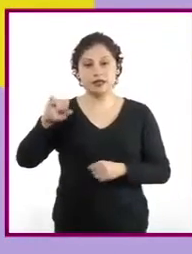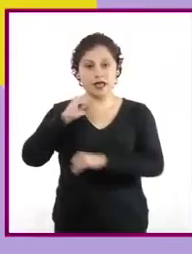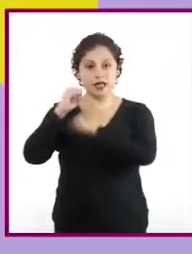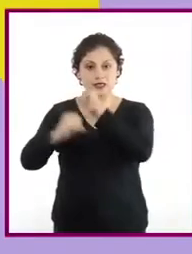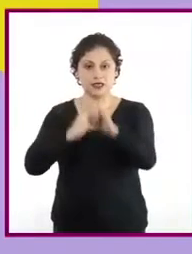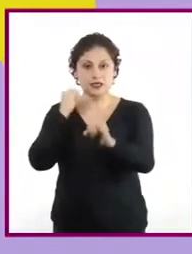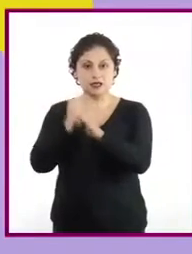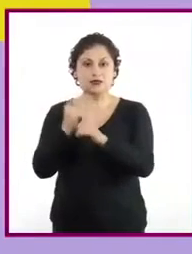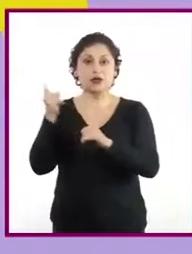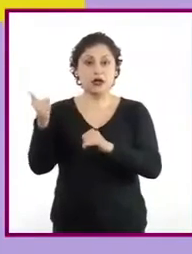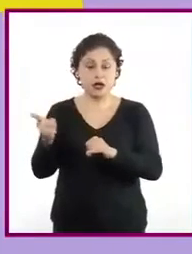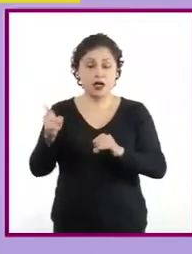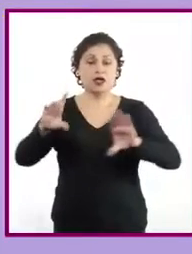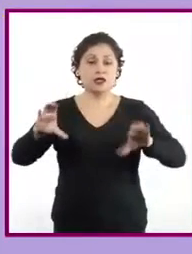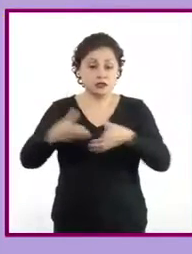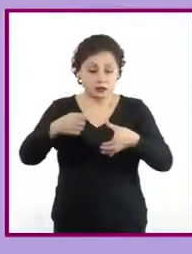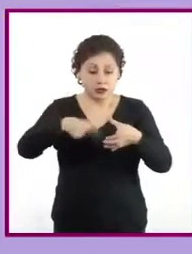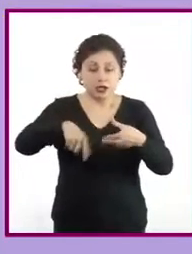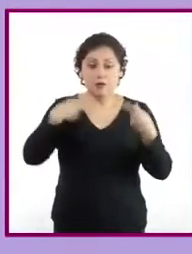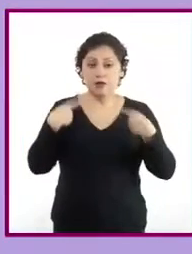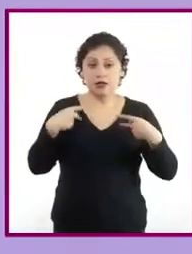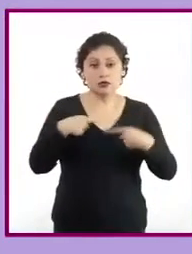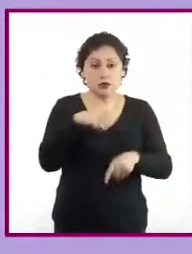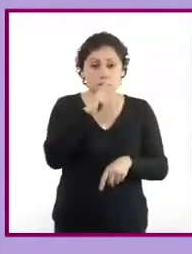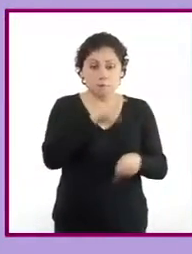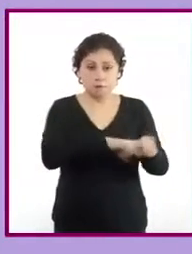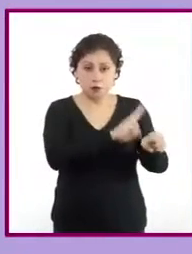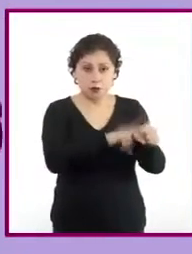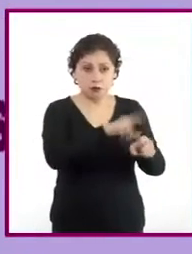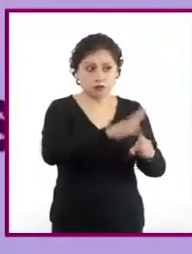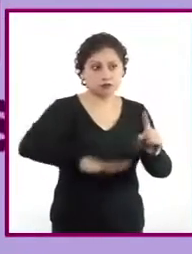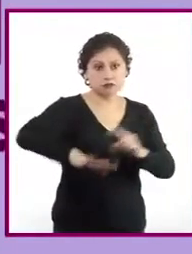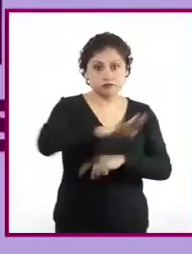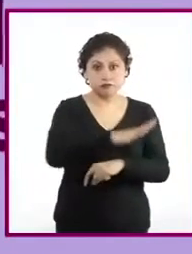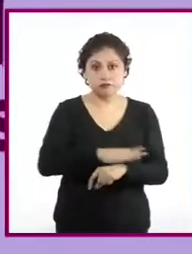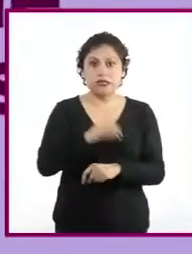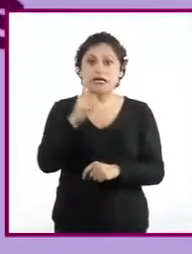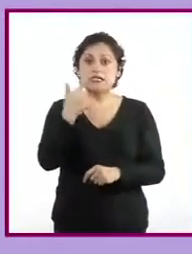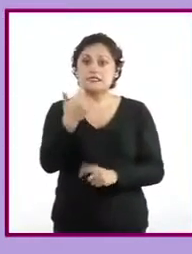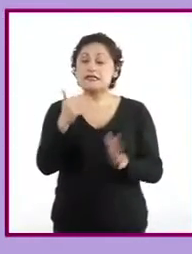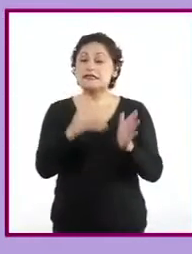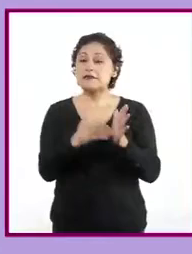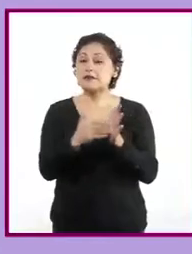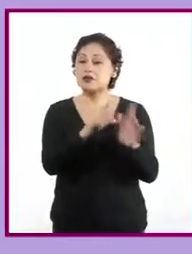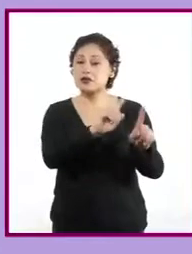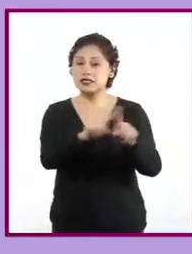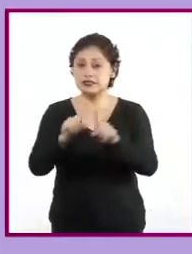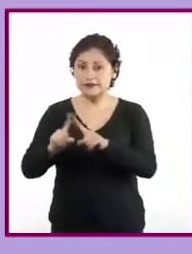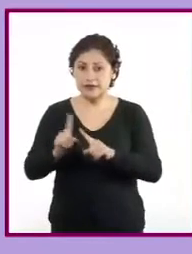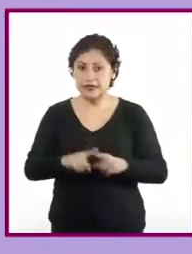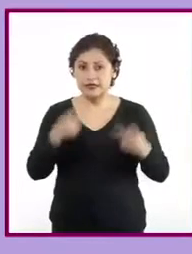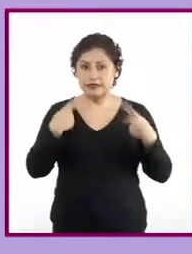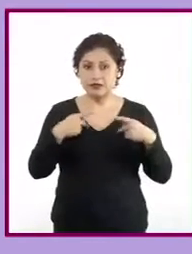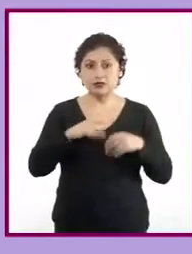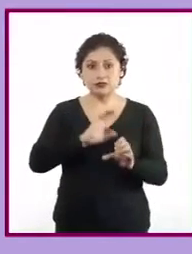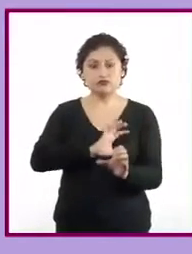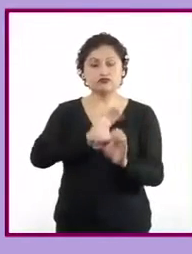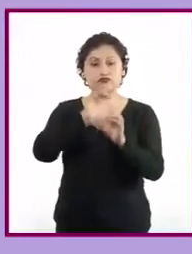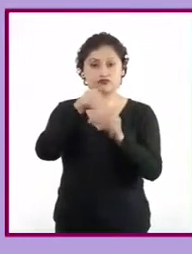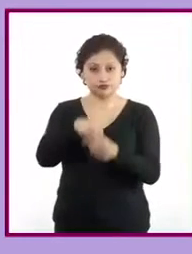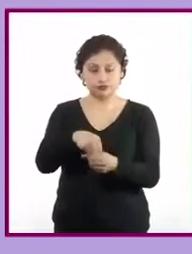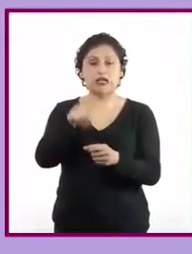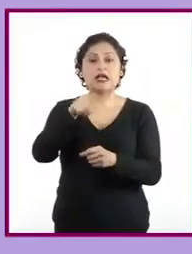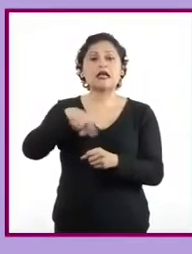movimiento conformado por personas de la sociedad civil, con más de 7 millones de integrantes de 150 países y que tiene por